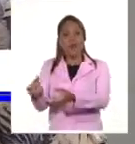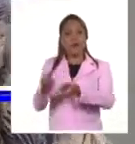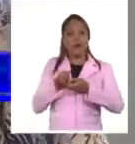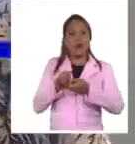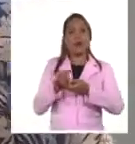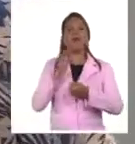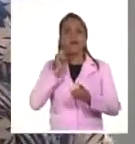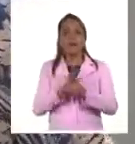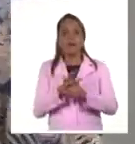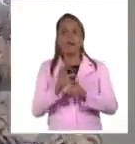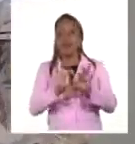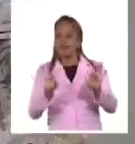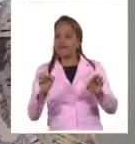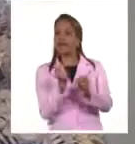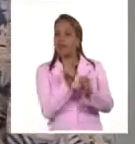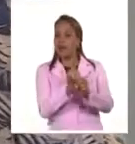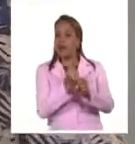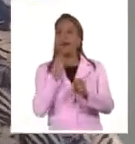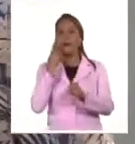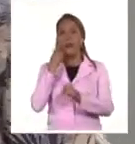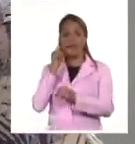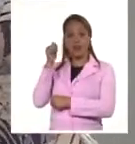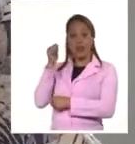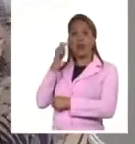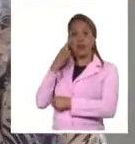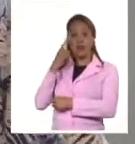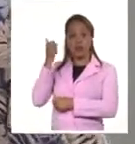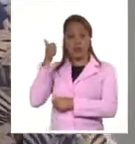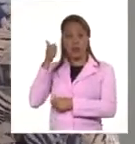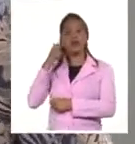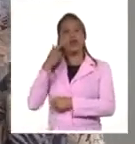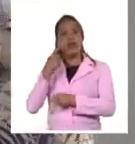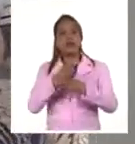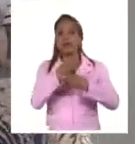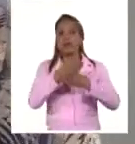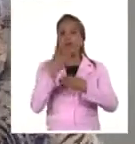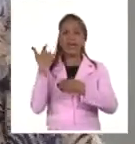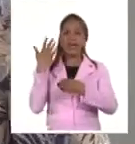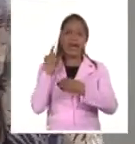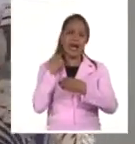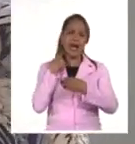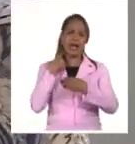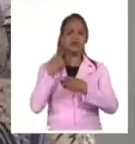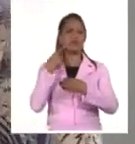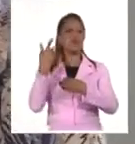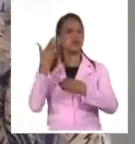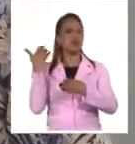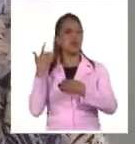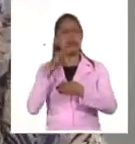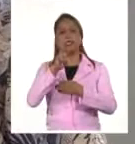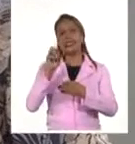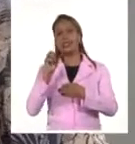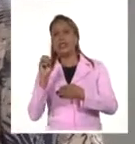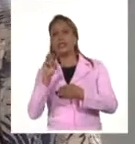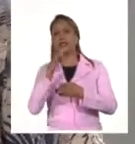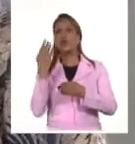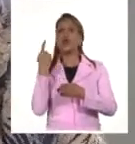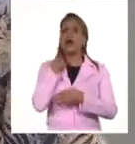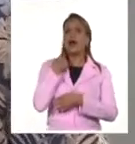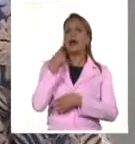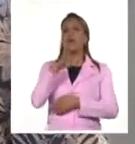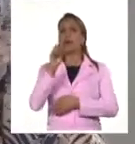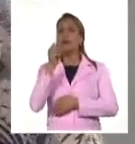a trabajar este tubo para crear lo que usted ve de fondo, que son carpinterías que duran 300 años, 400 años, porque tiene materiales